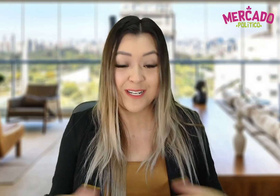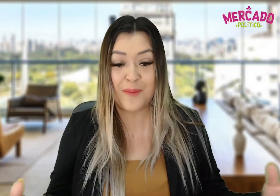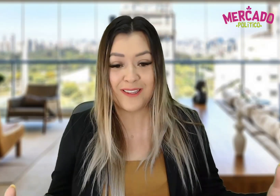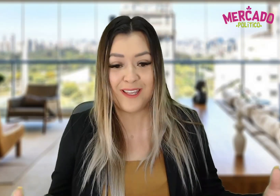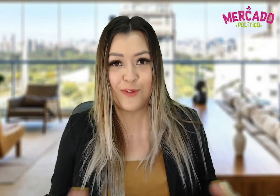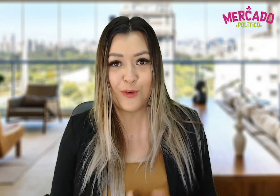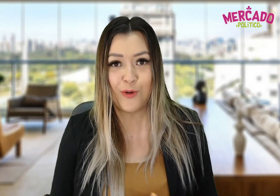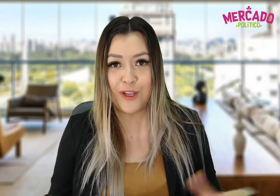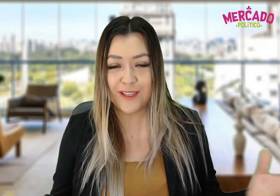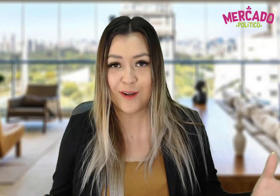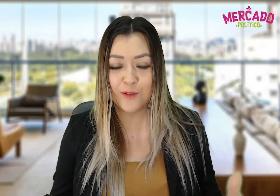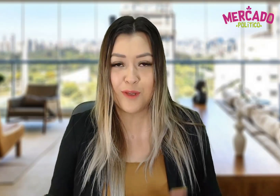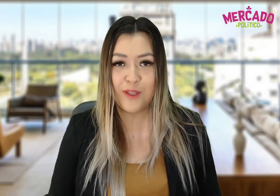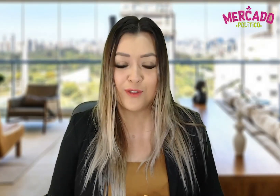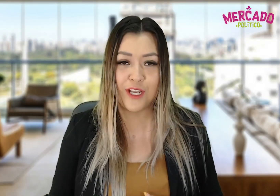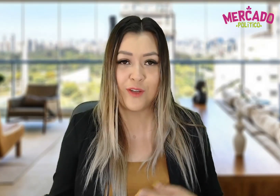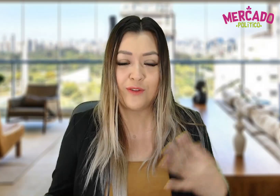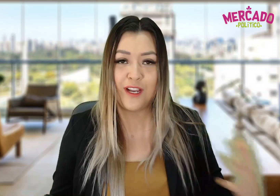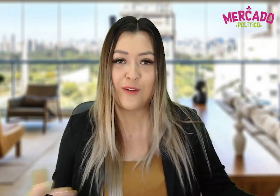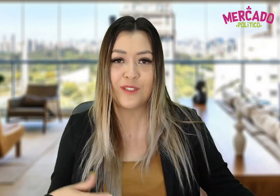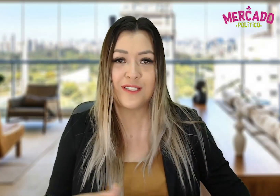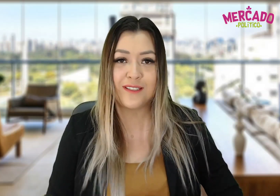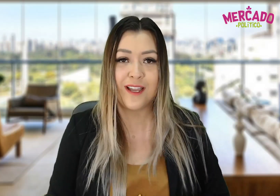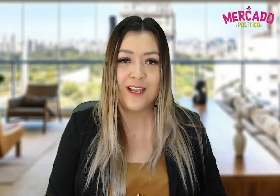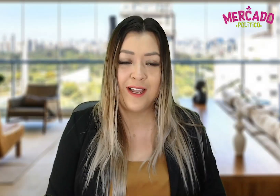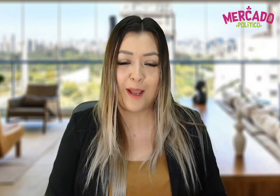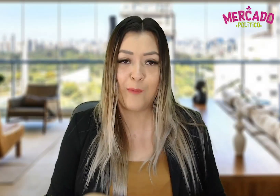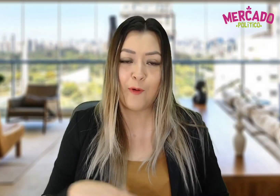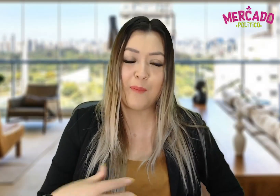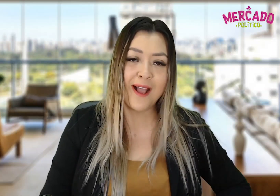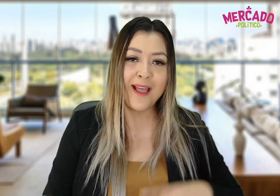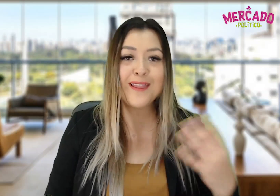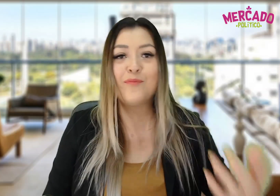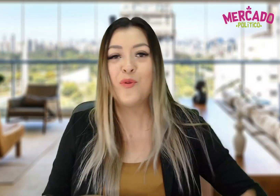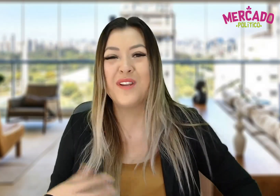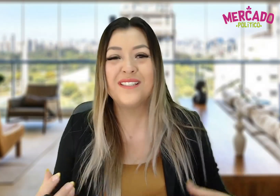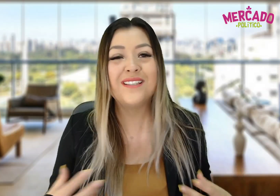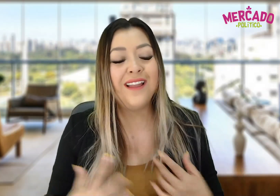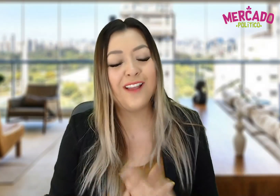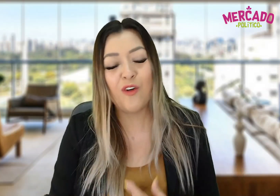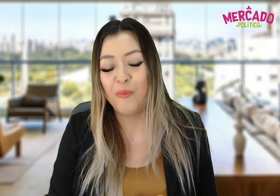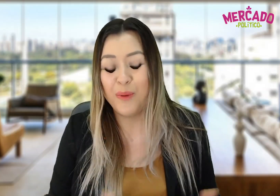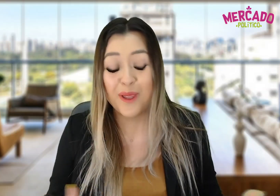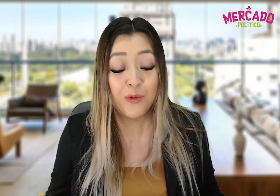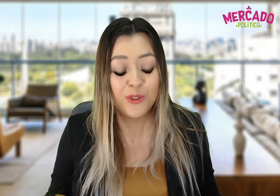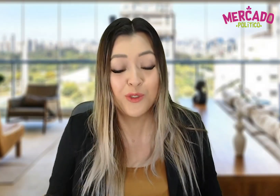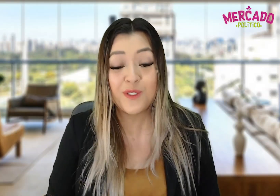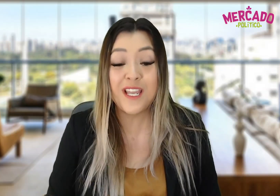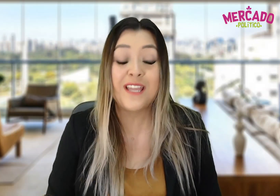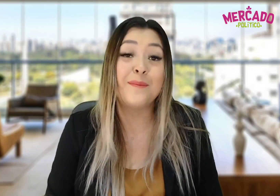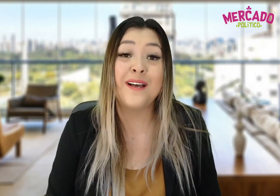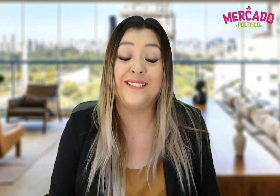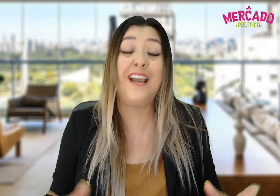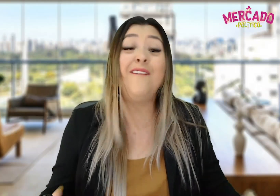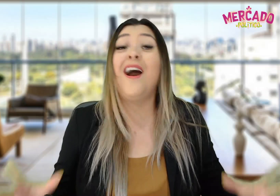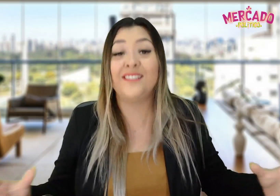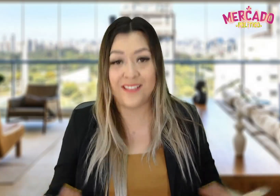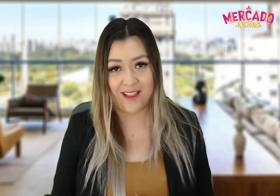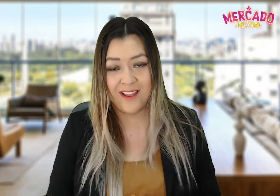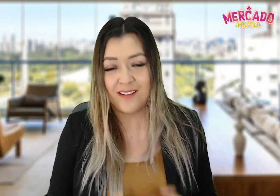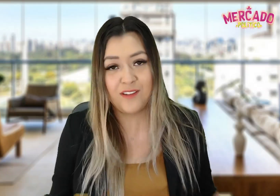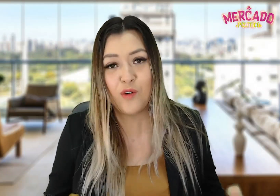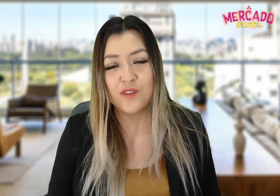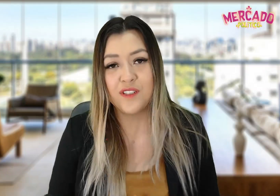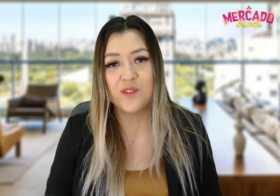pues repartiendo, ¿no? Entre los medios chayoteros, entre la propaganda, publicidad, la compra de votos y demás. Ya